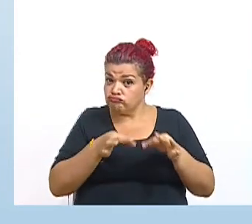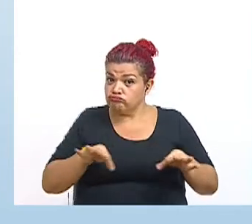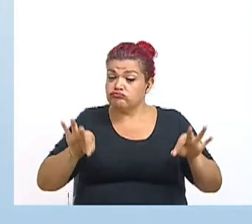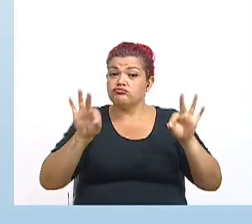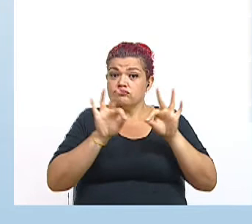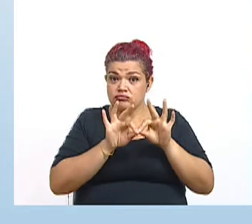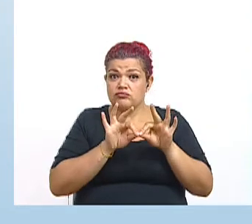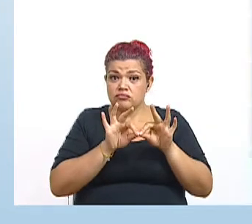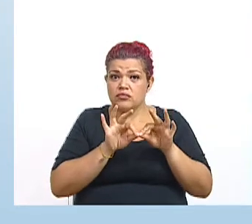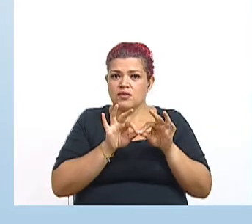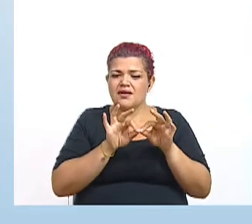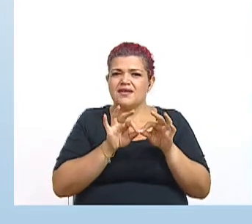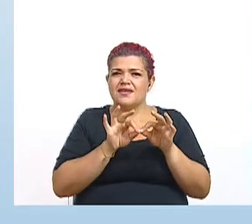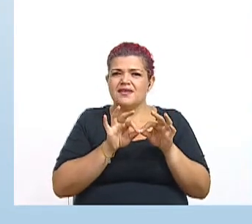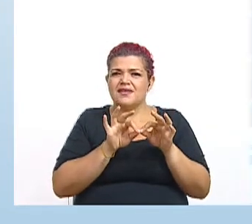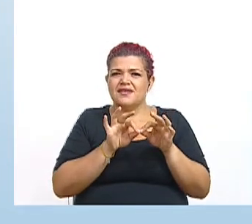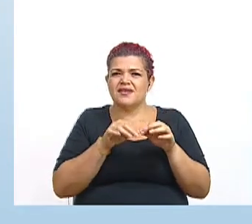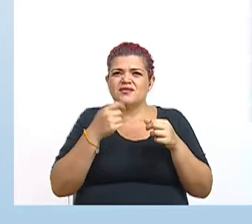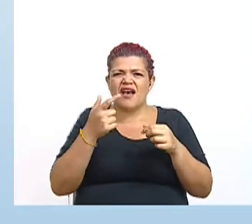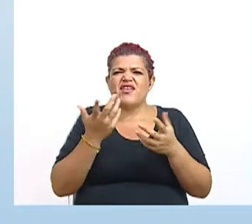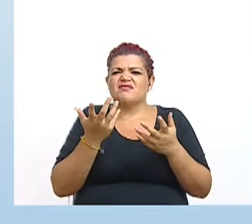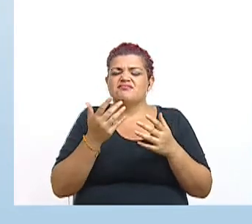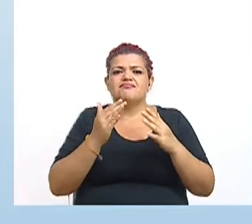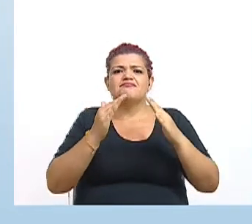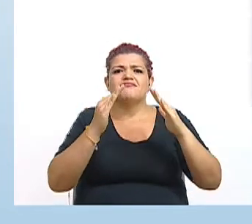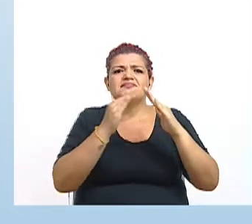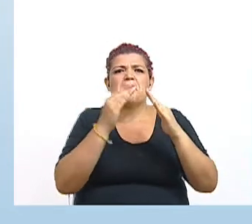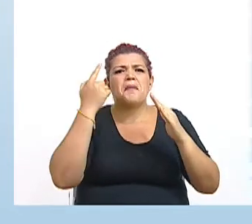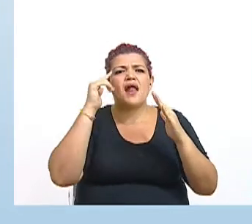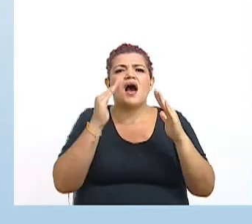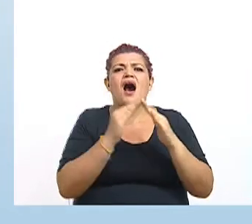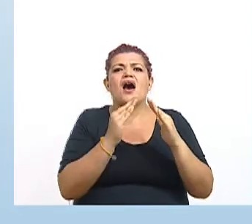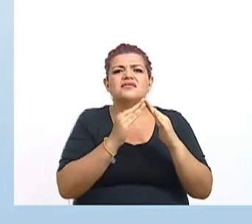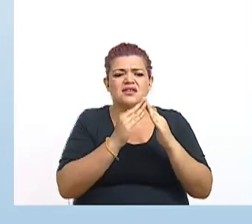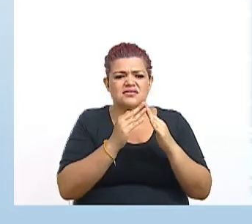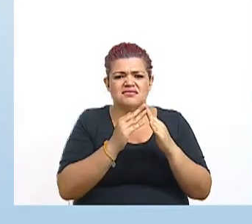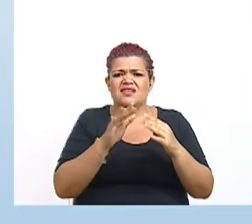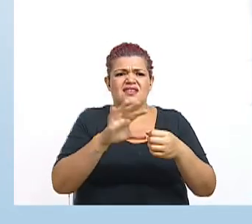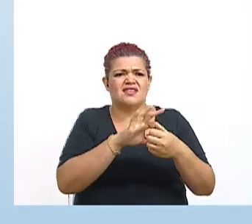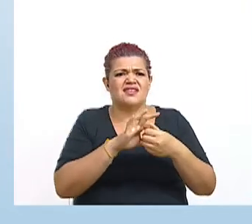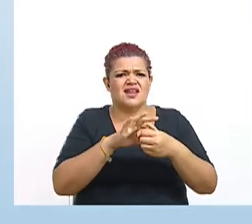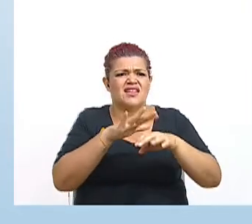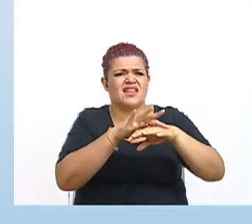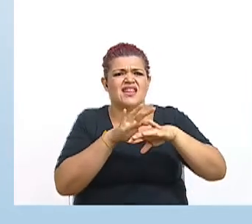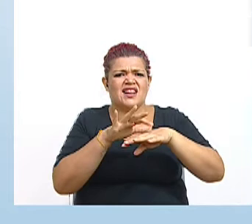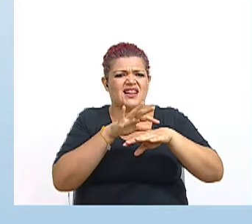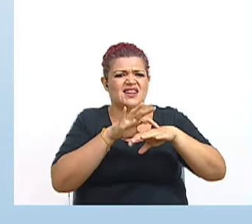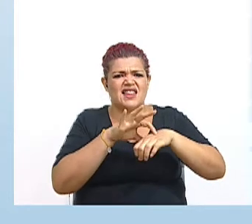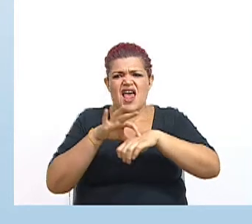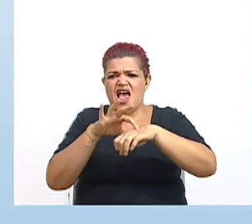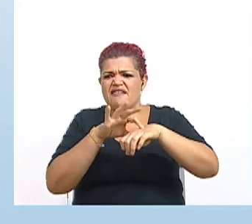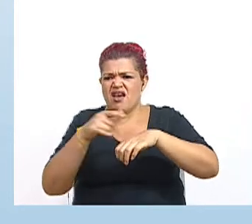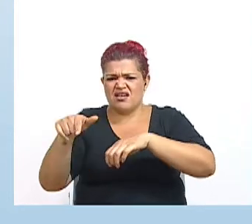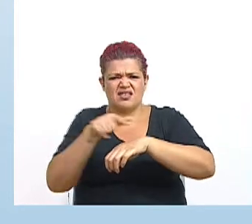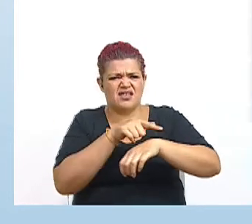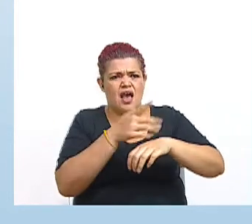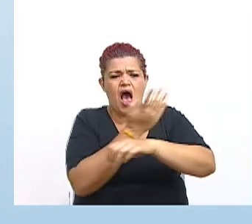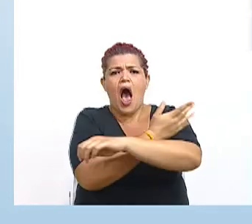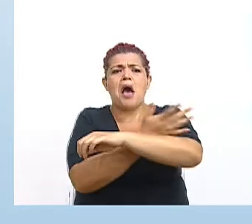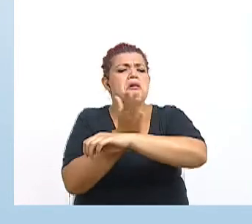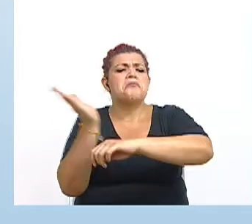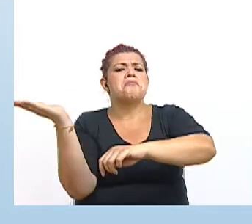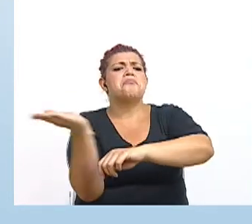acá es el que se refiere al terreno construido. Efectivamente, también hemos sacrificado áreas de vocación